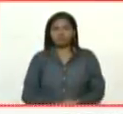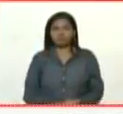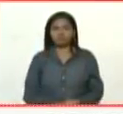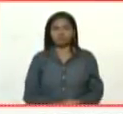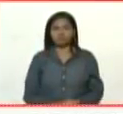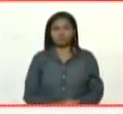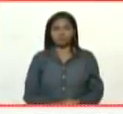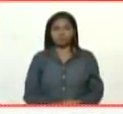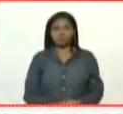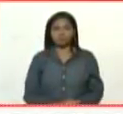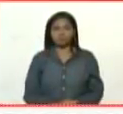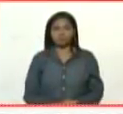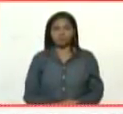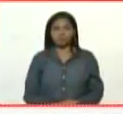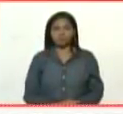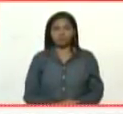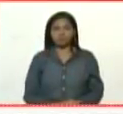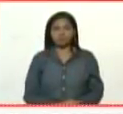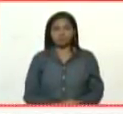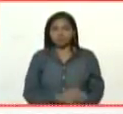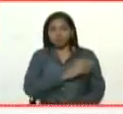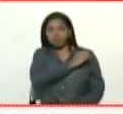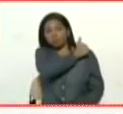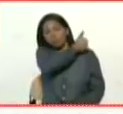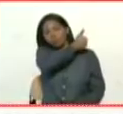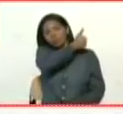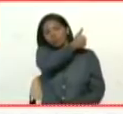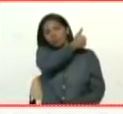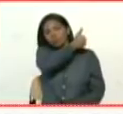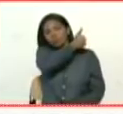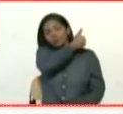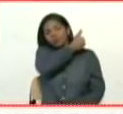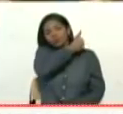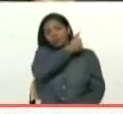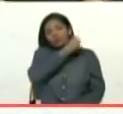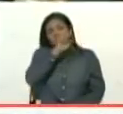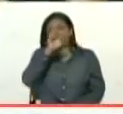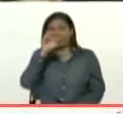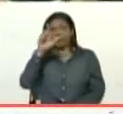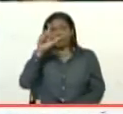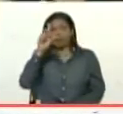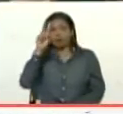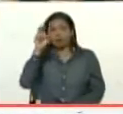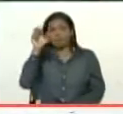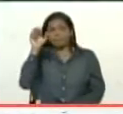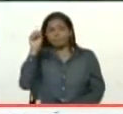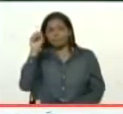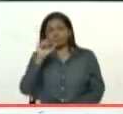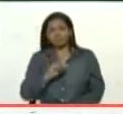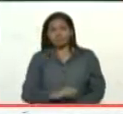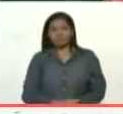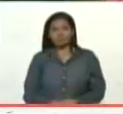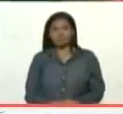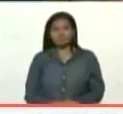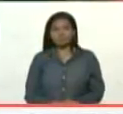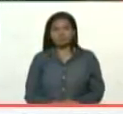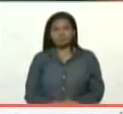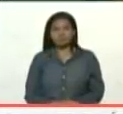el Contralor General de la República, doctor Elvis Eduardo Hidrobo Amoroso.